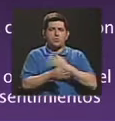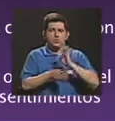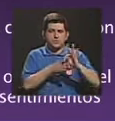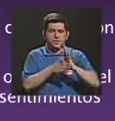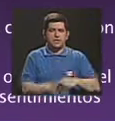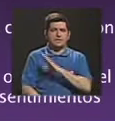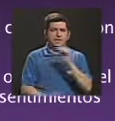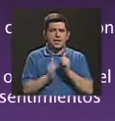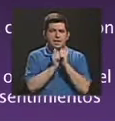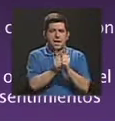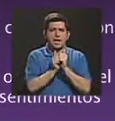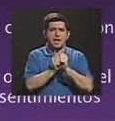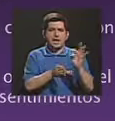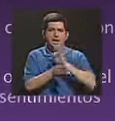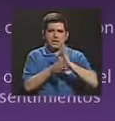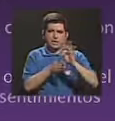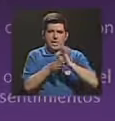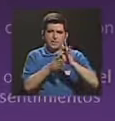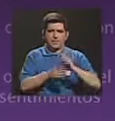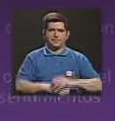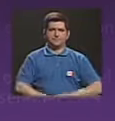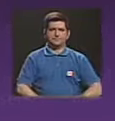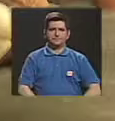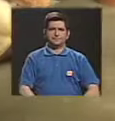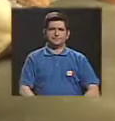la equinoterapia.